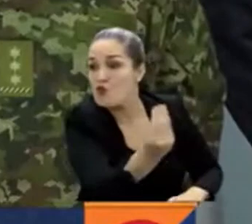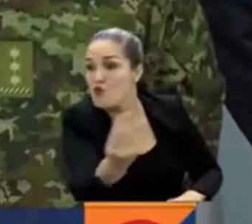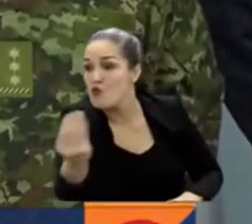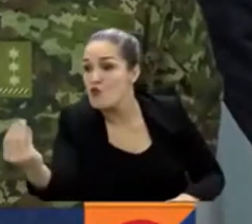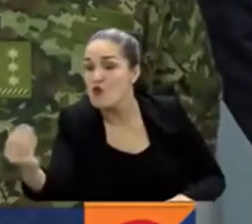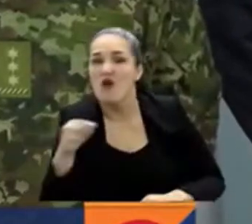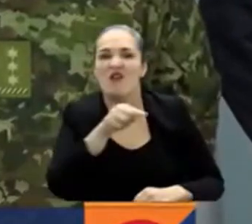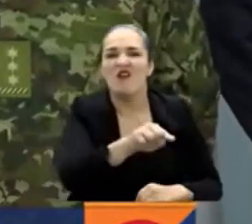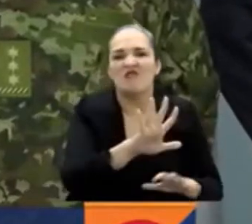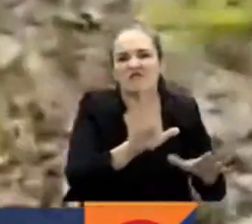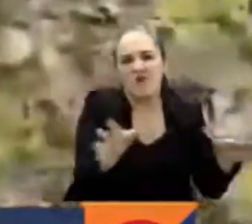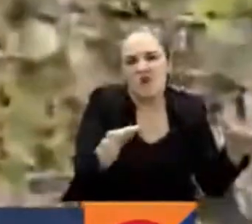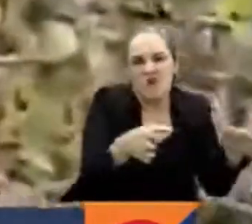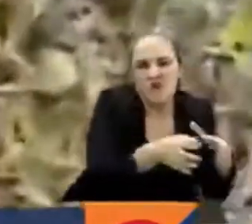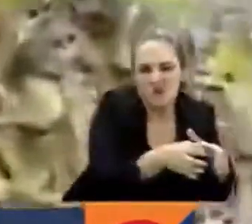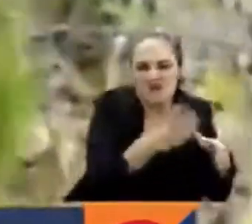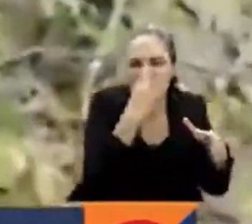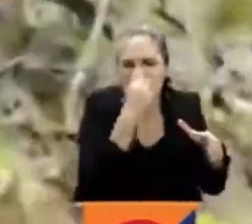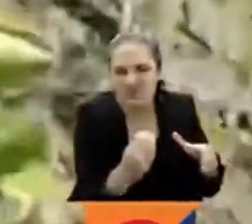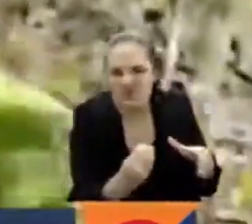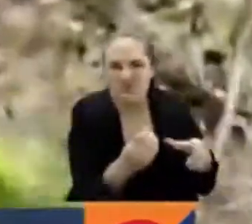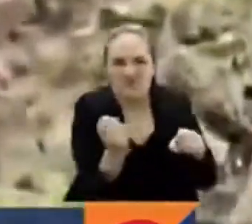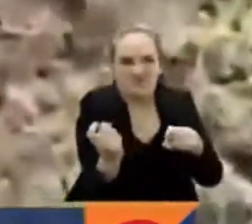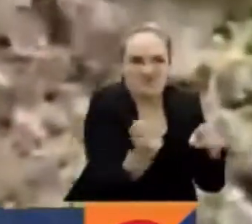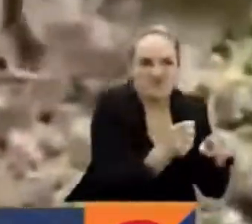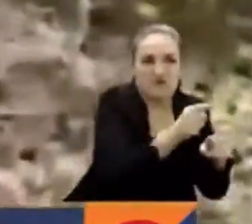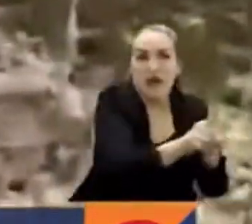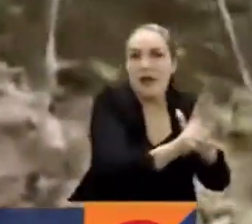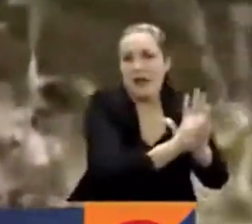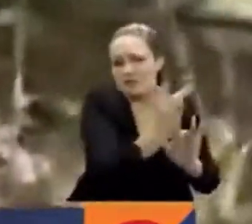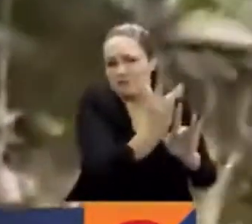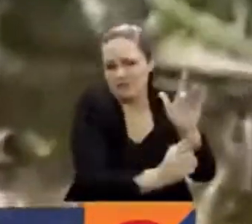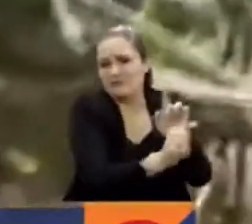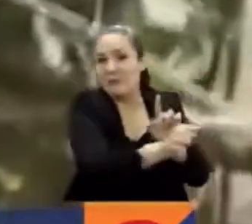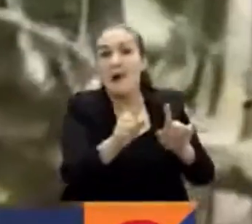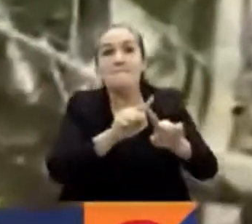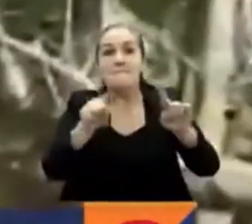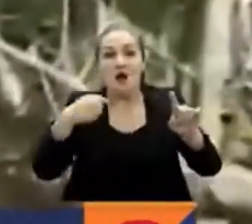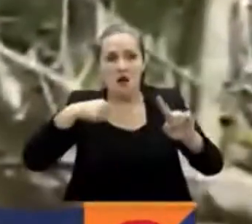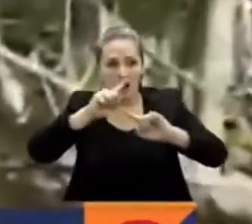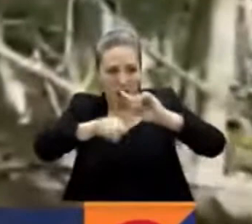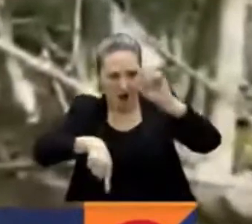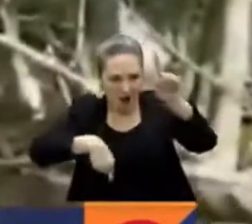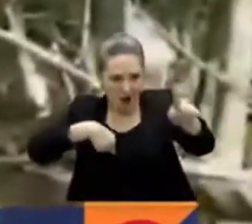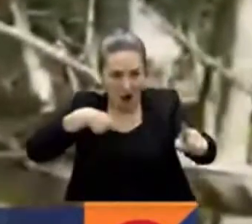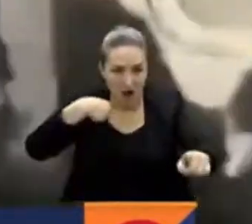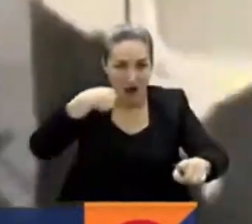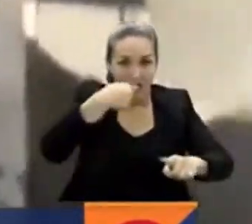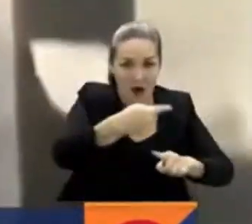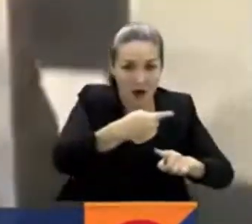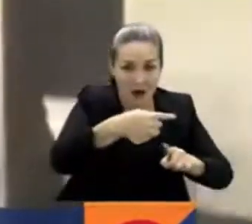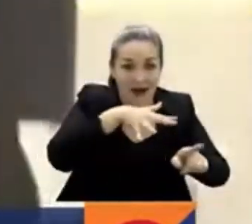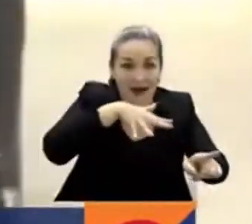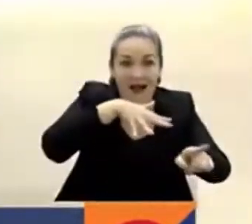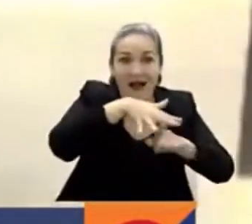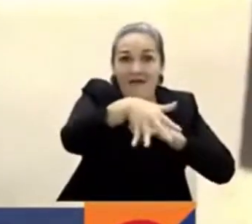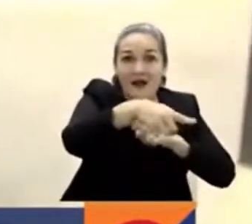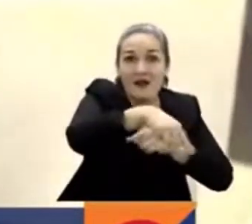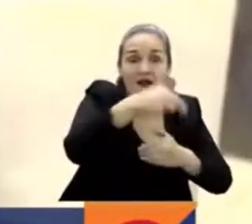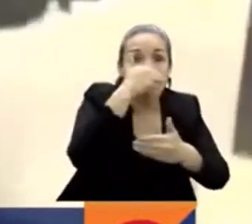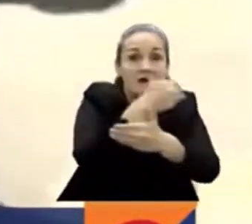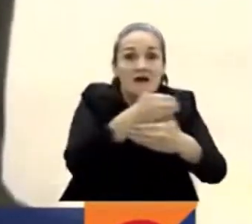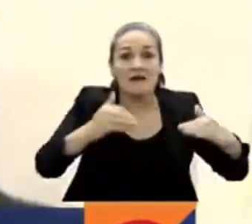de organizaciones armadas ilegales no pueden poner en peligro la vida de